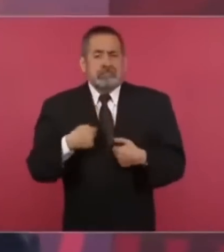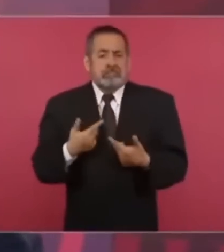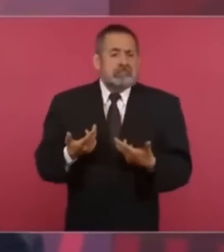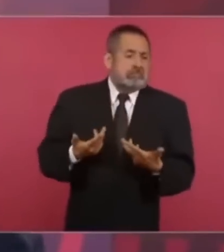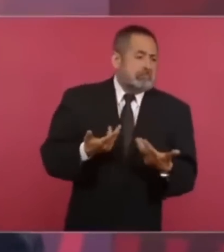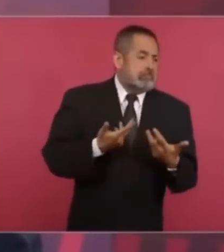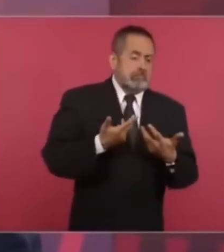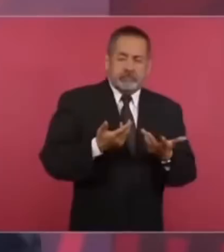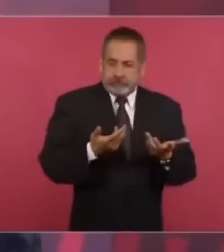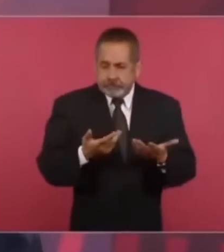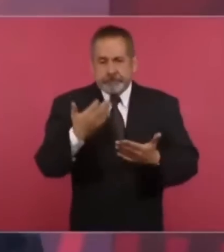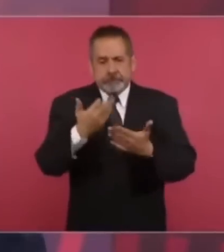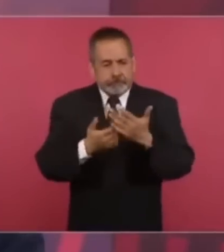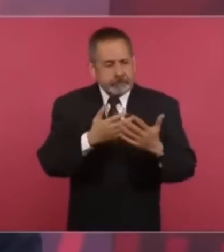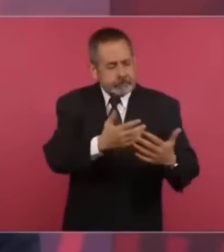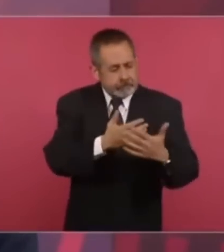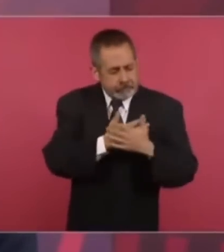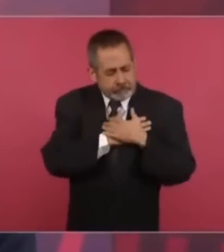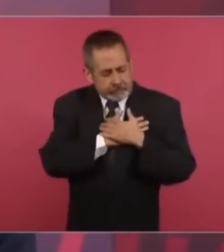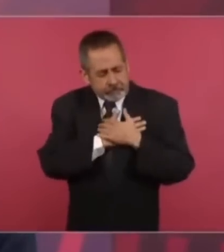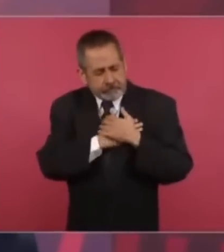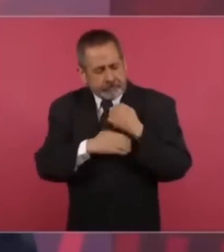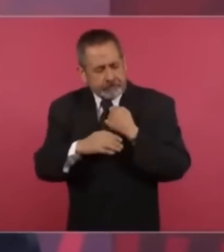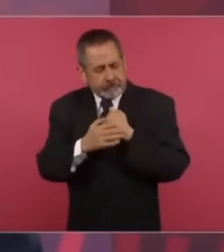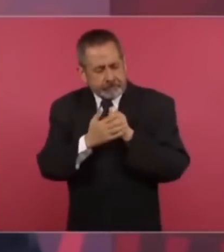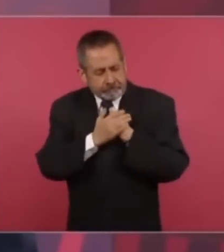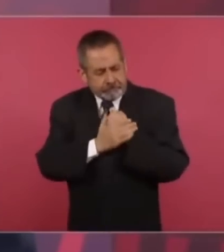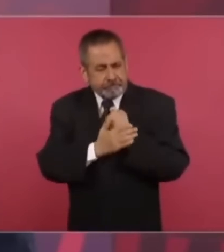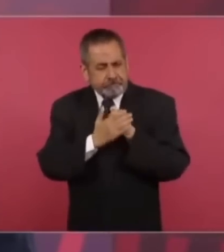falta apapacho, amor?